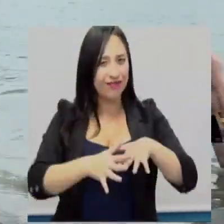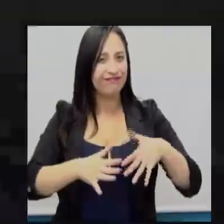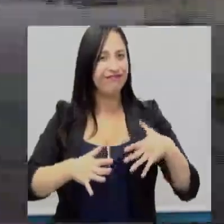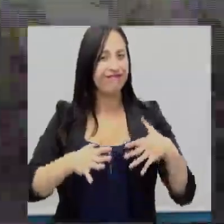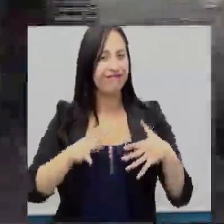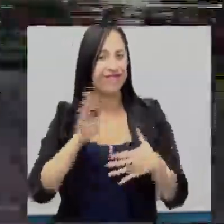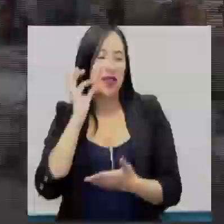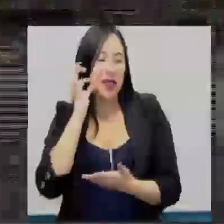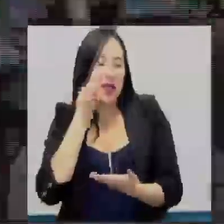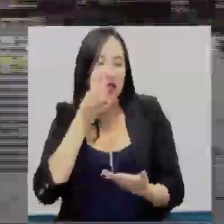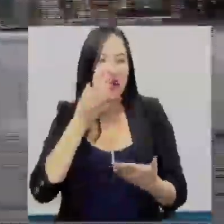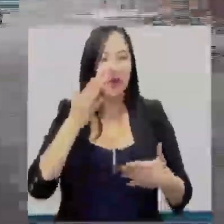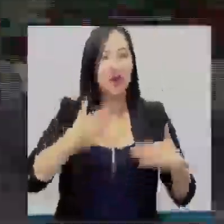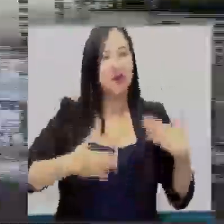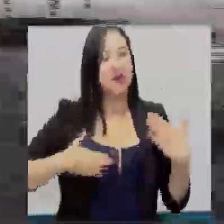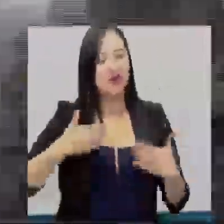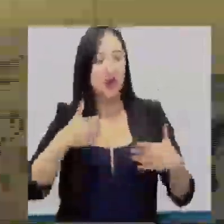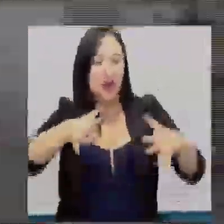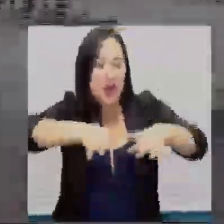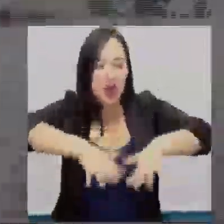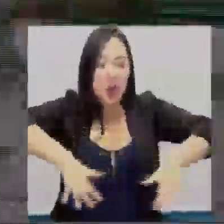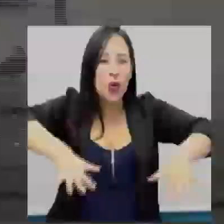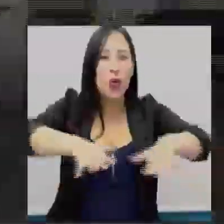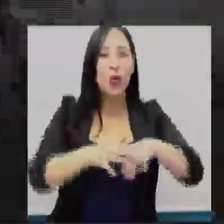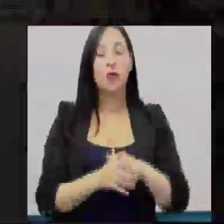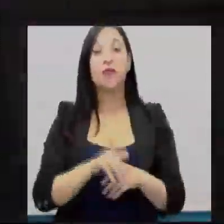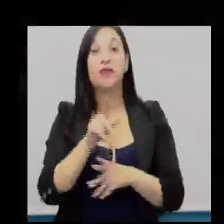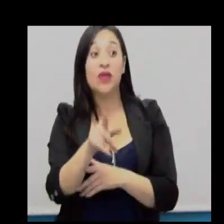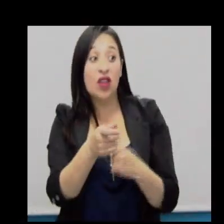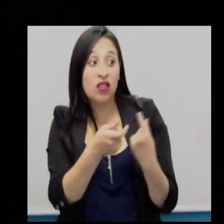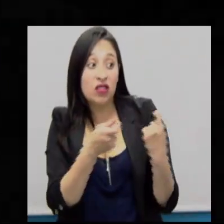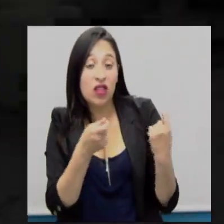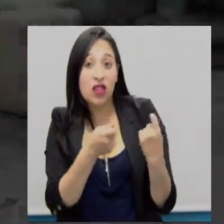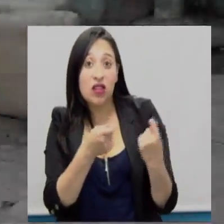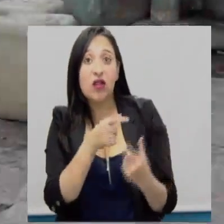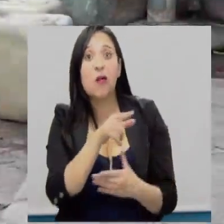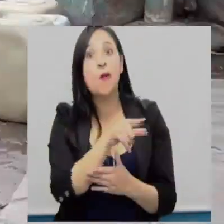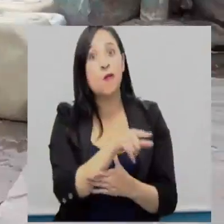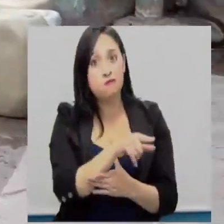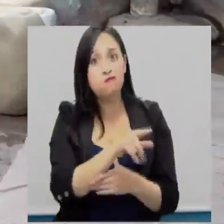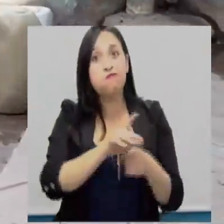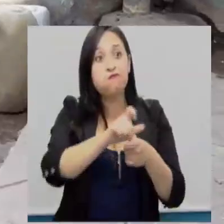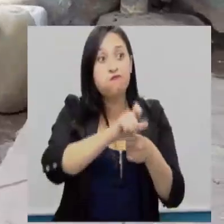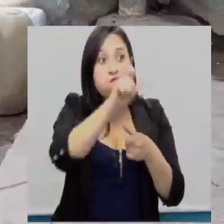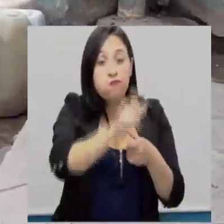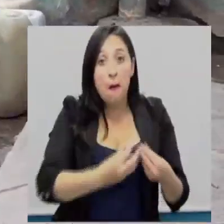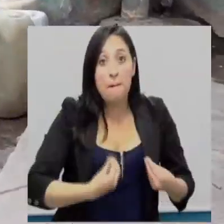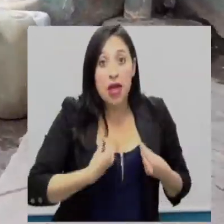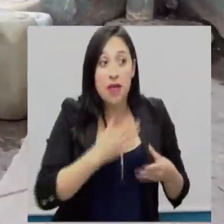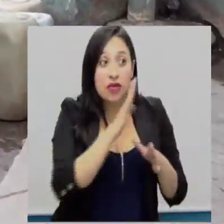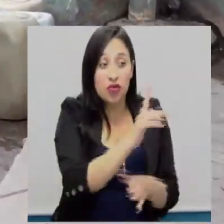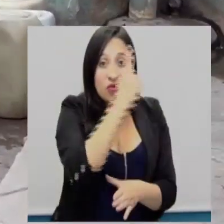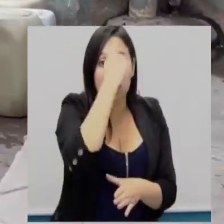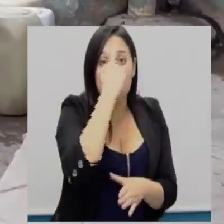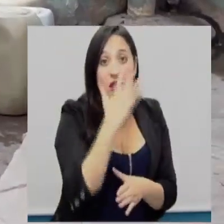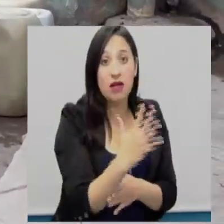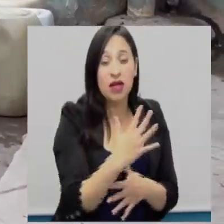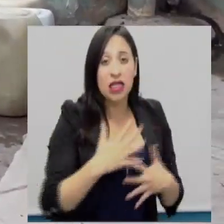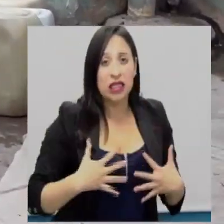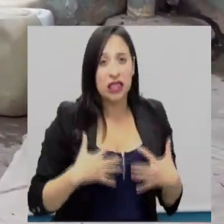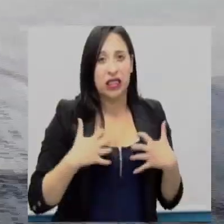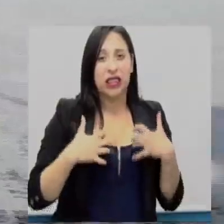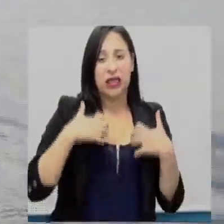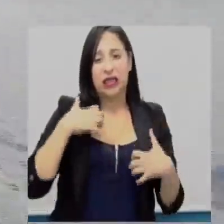prueba de ello. Pero a pocas cuadras de esta zona turística que encanta a muchos, los ciudadanos viven una realidad de mucha